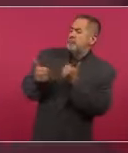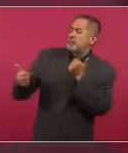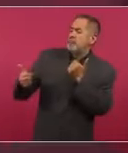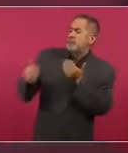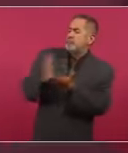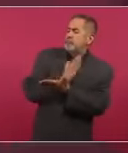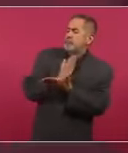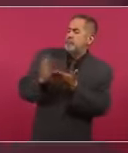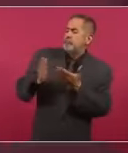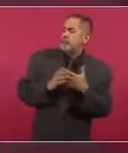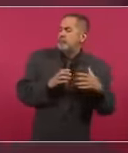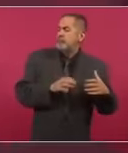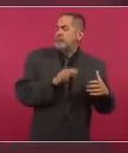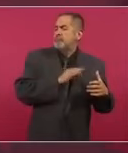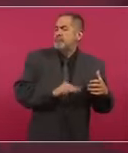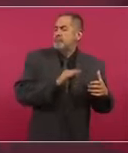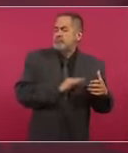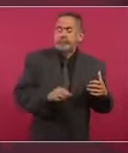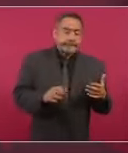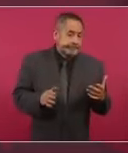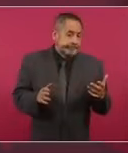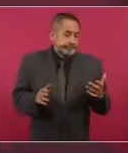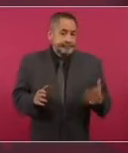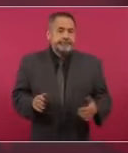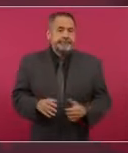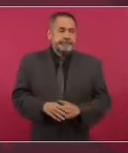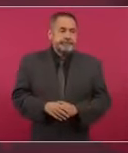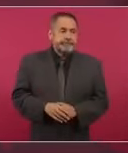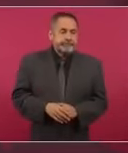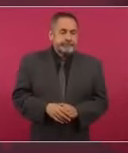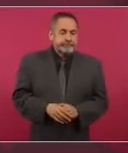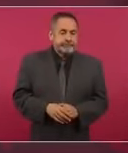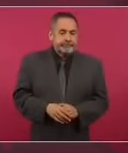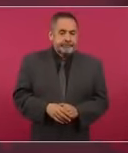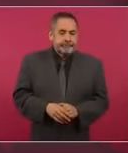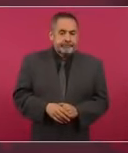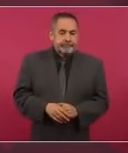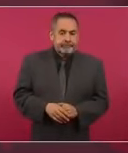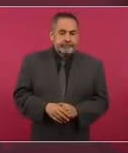no